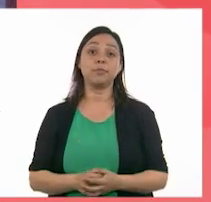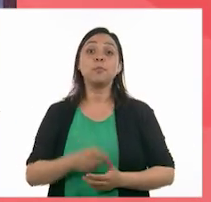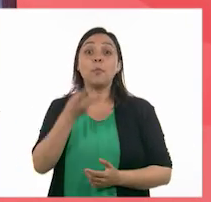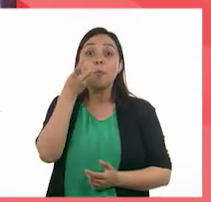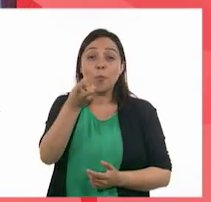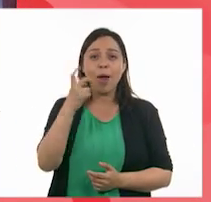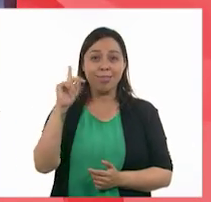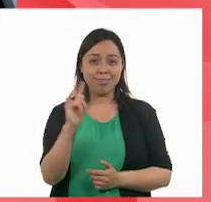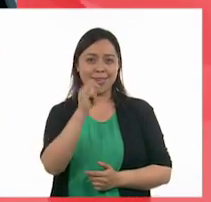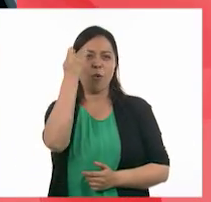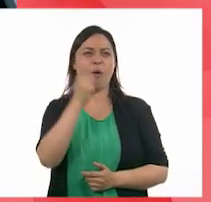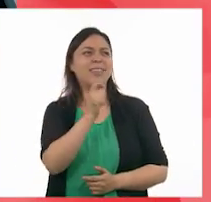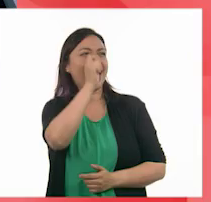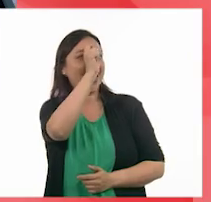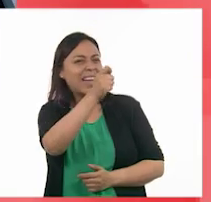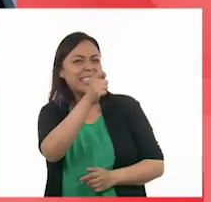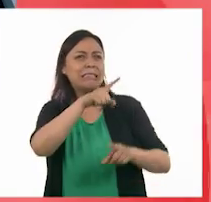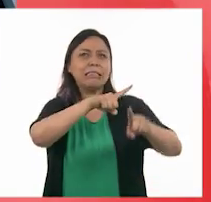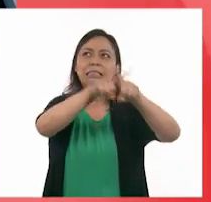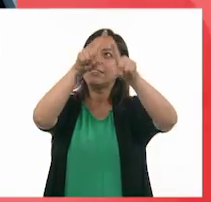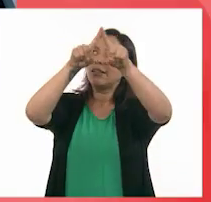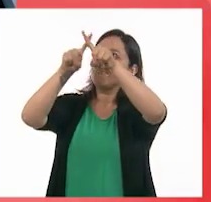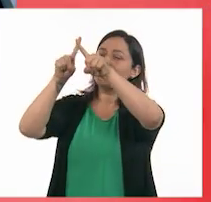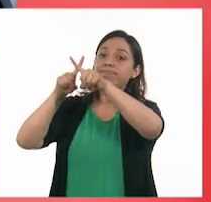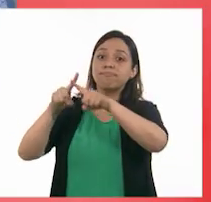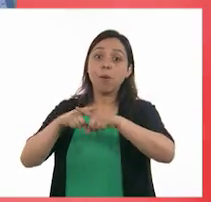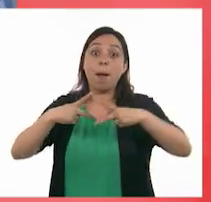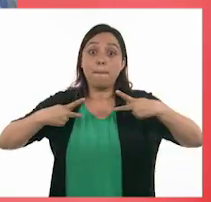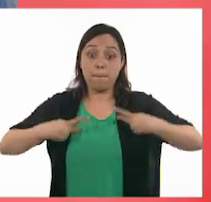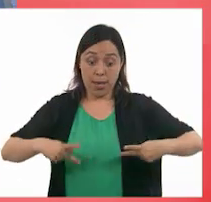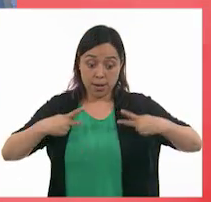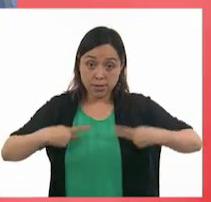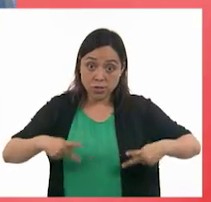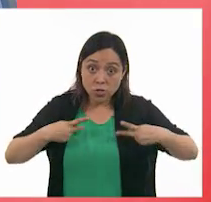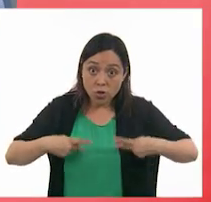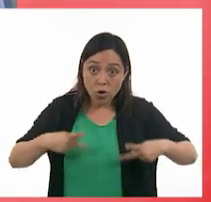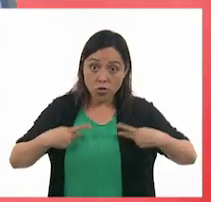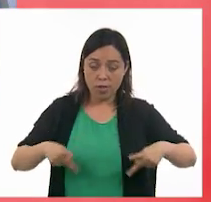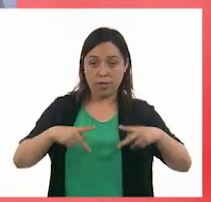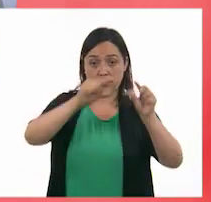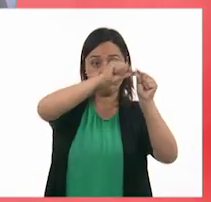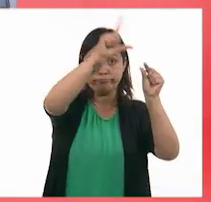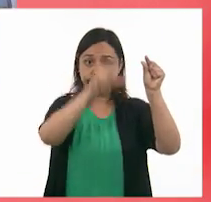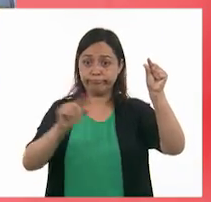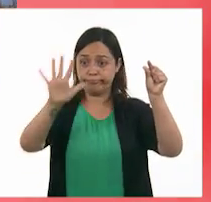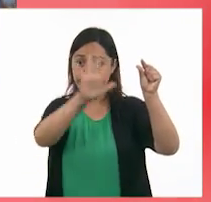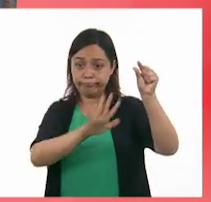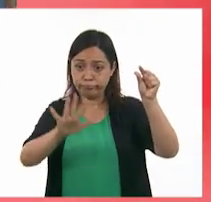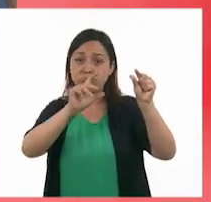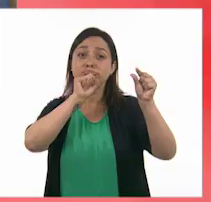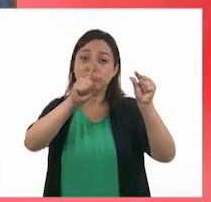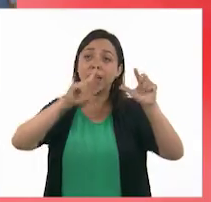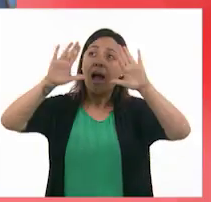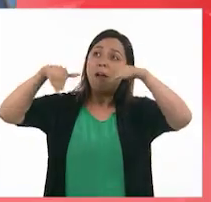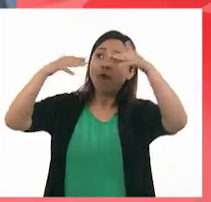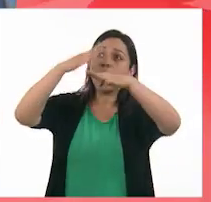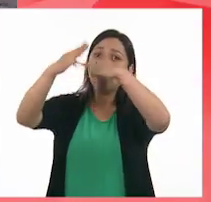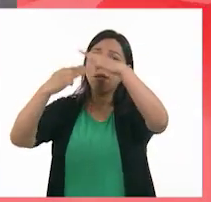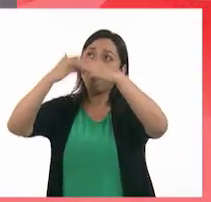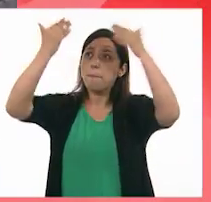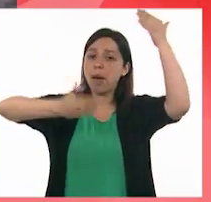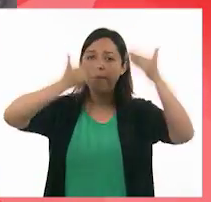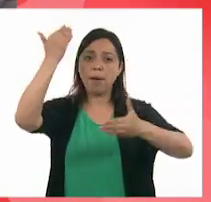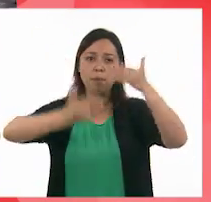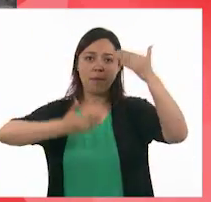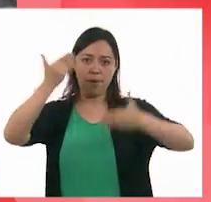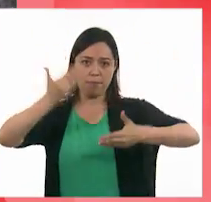esta diversidad de personas que vienen tanto del centro de la República y como otras partes del mundo. Claro, y también